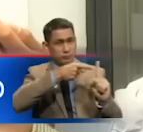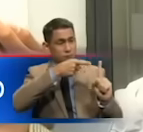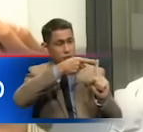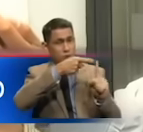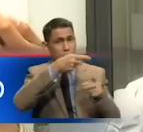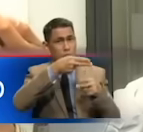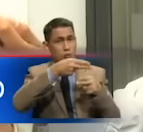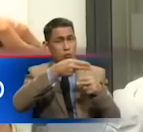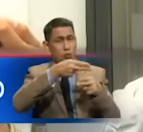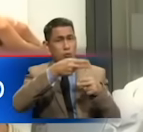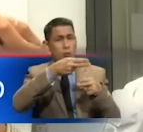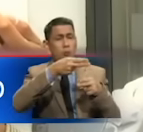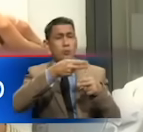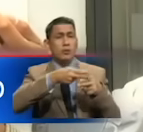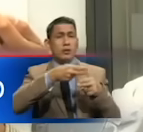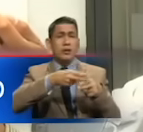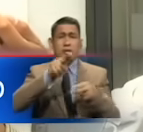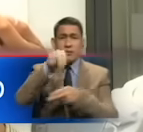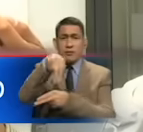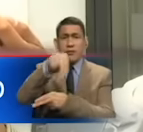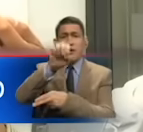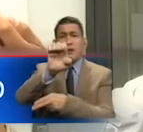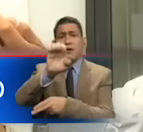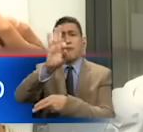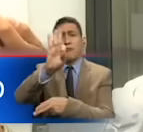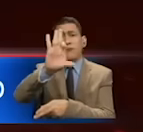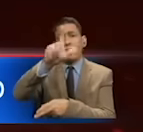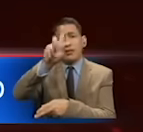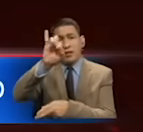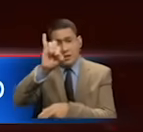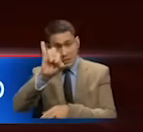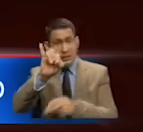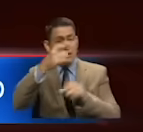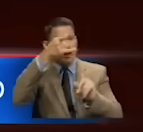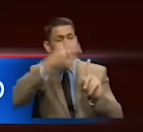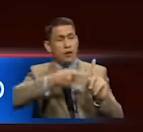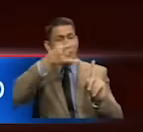nombres Nectalí A, alias Ayoví.